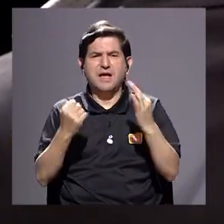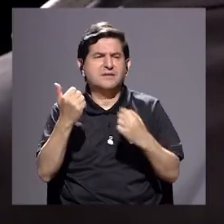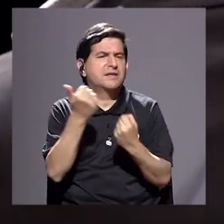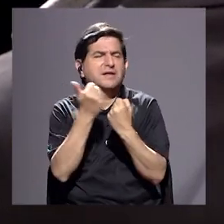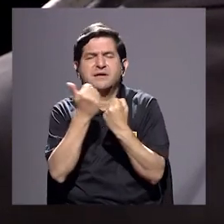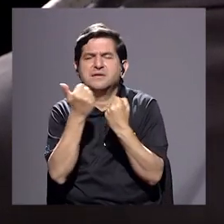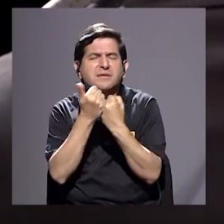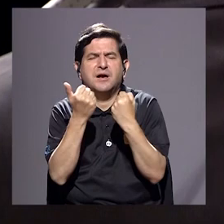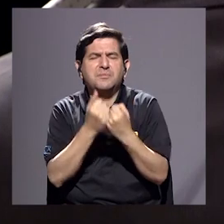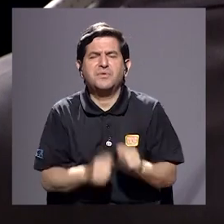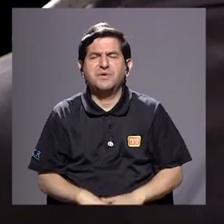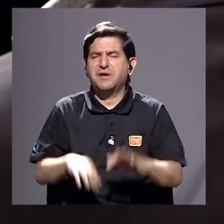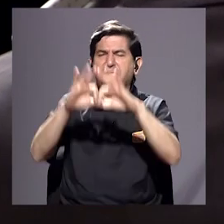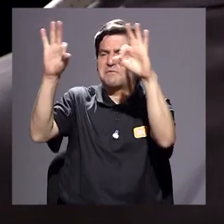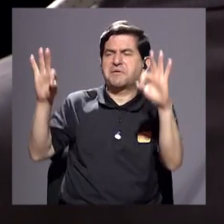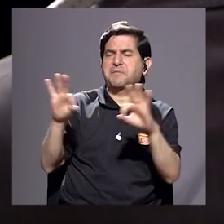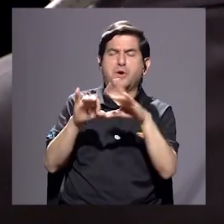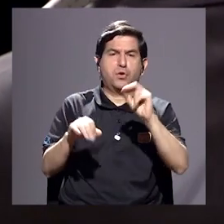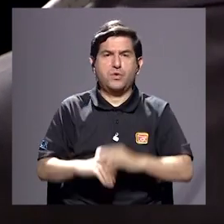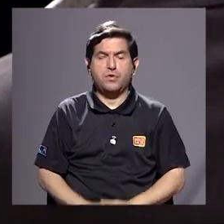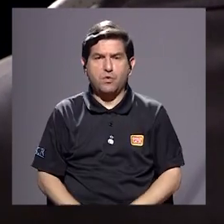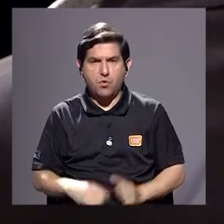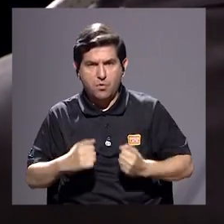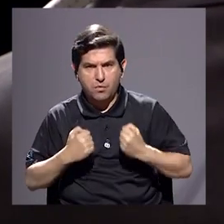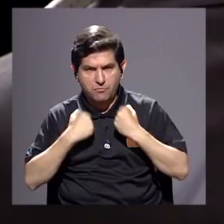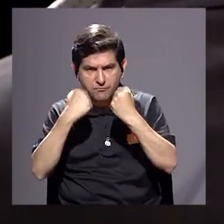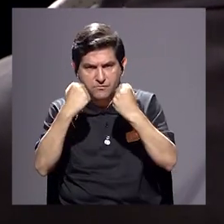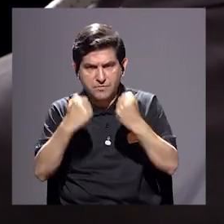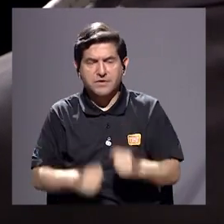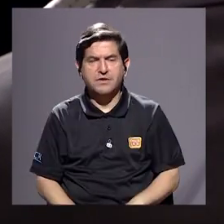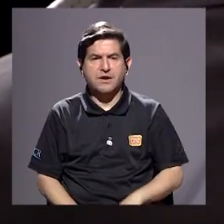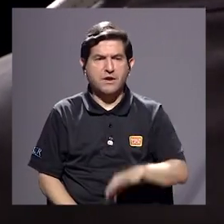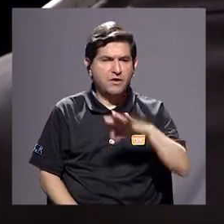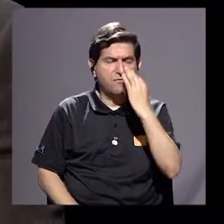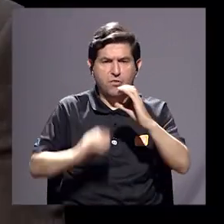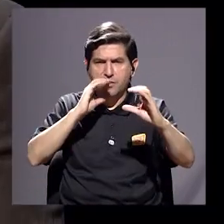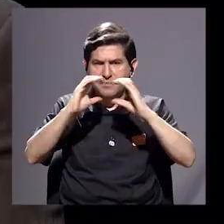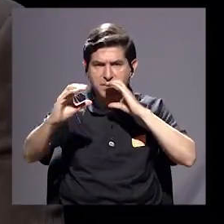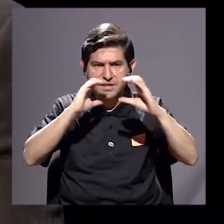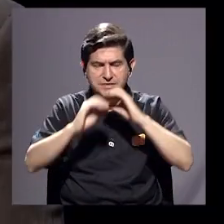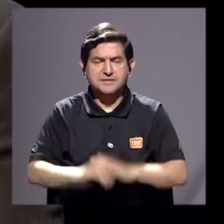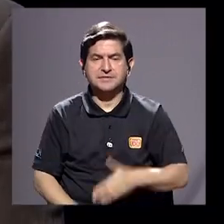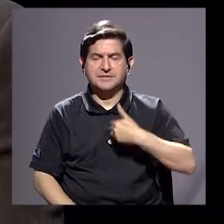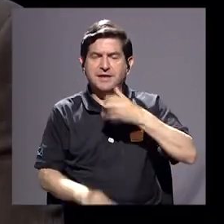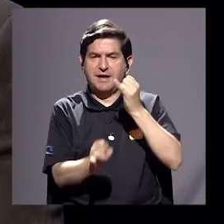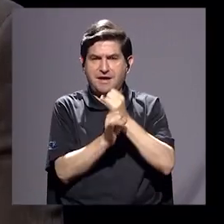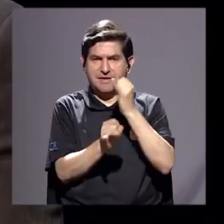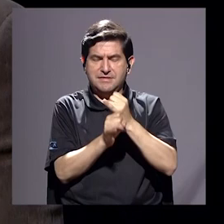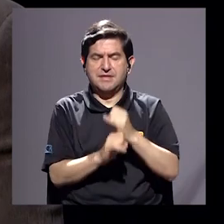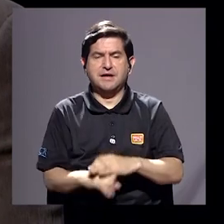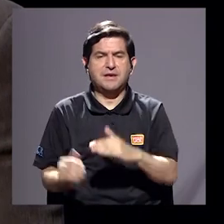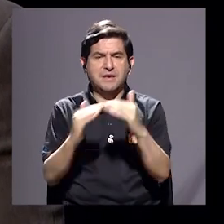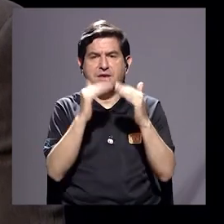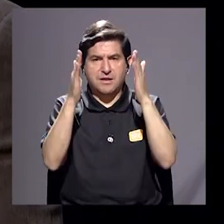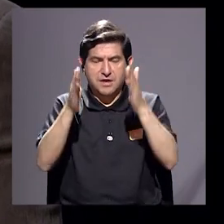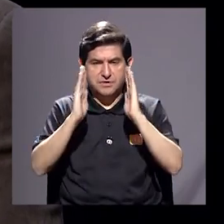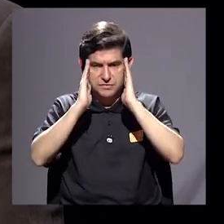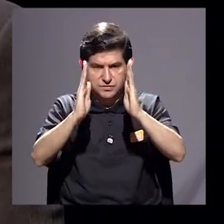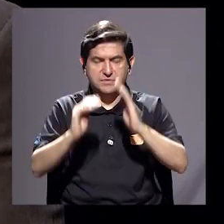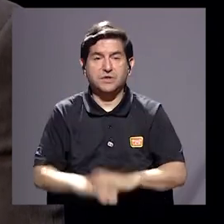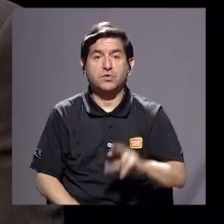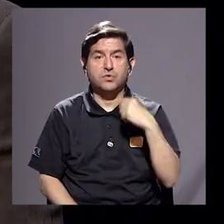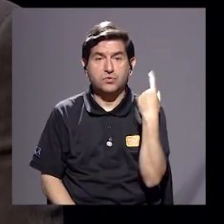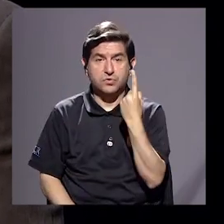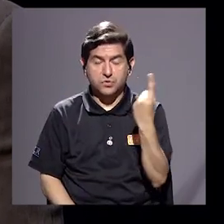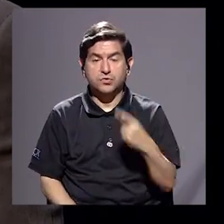es fortalecer los canales de información y comunicación de la institución a la ciudadanía porque no sólo